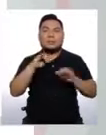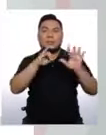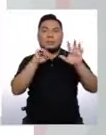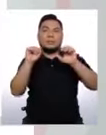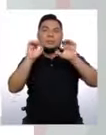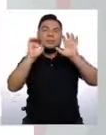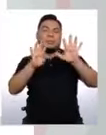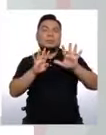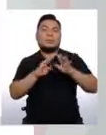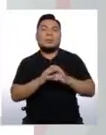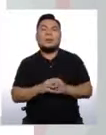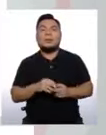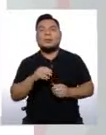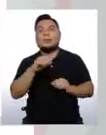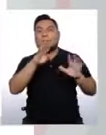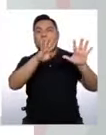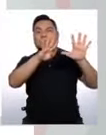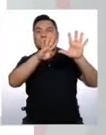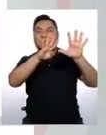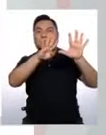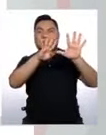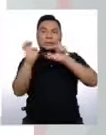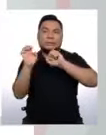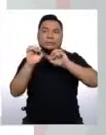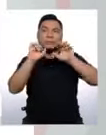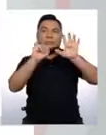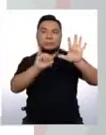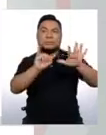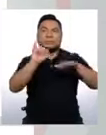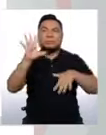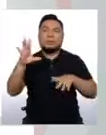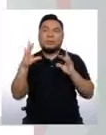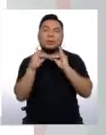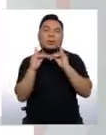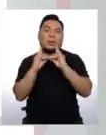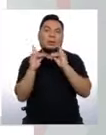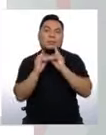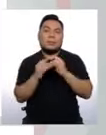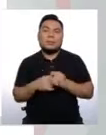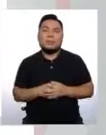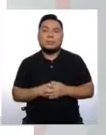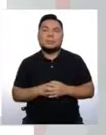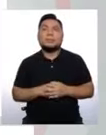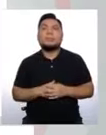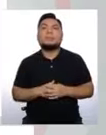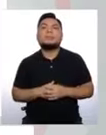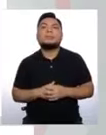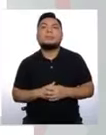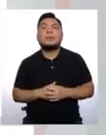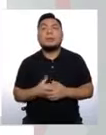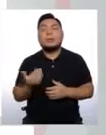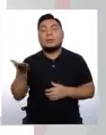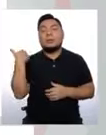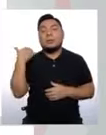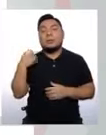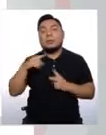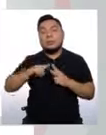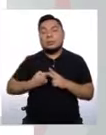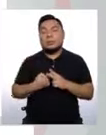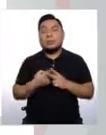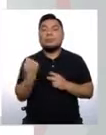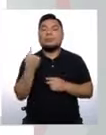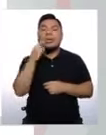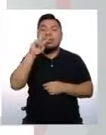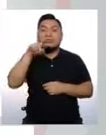690 mil 965 camas hospitalarias comenzamos al inicio con sólo dos